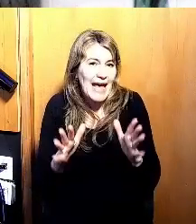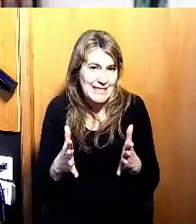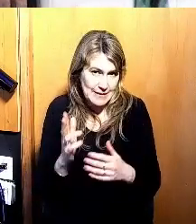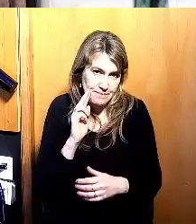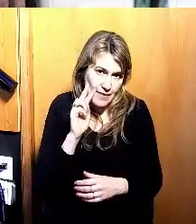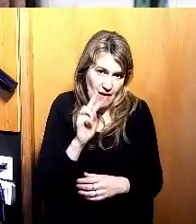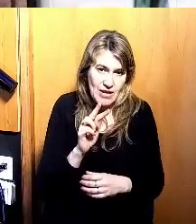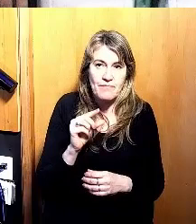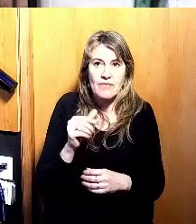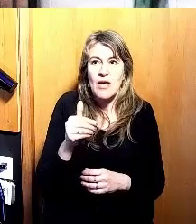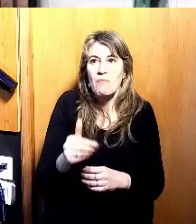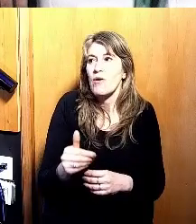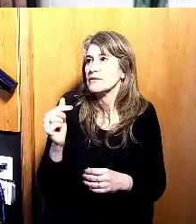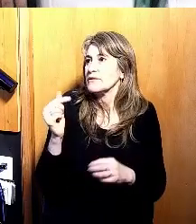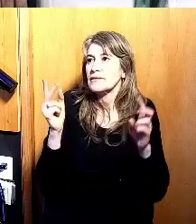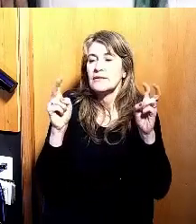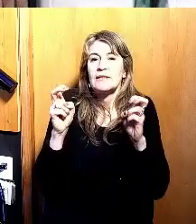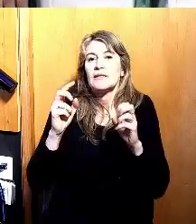algunos segundos o minutos si da.